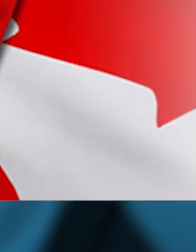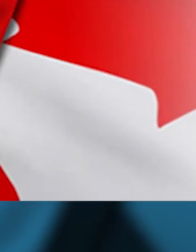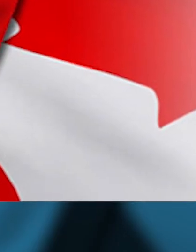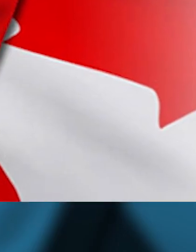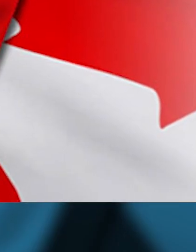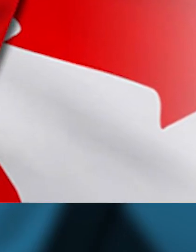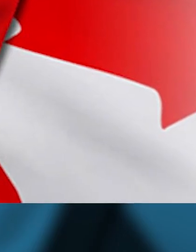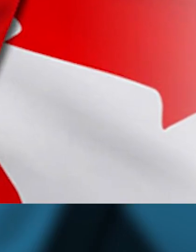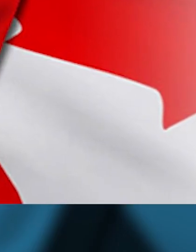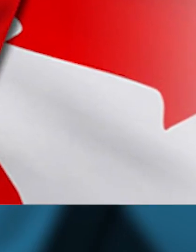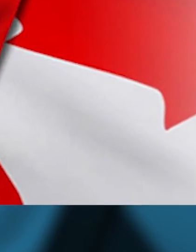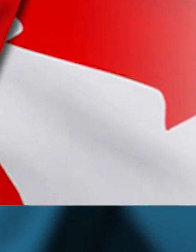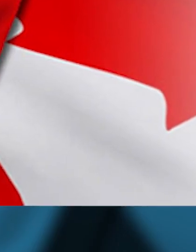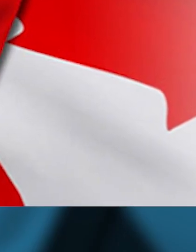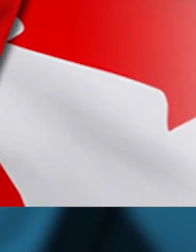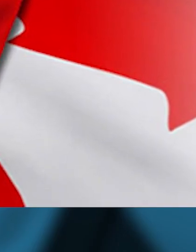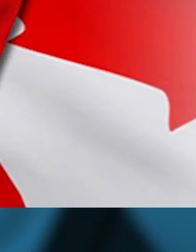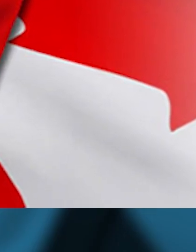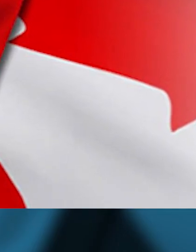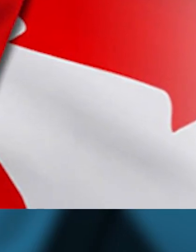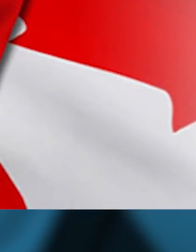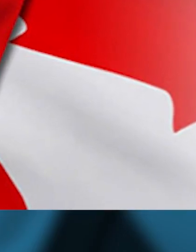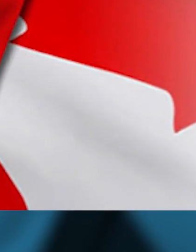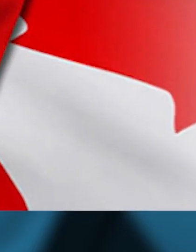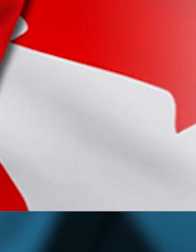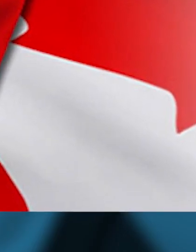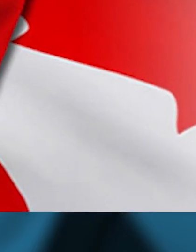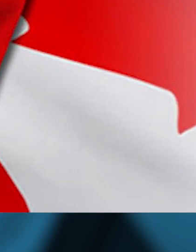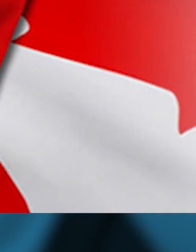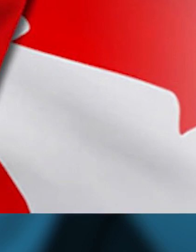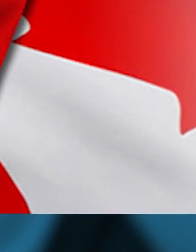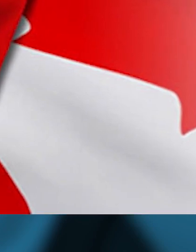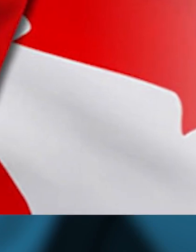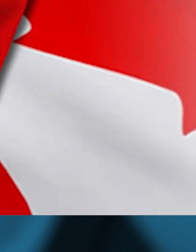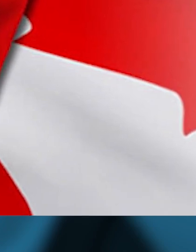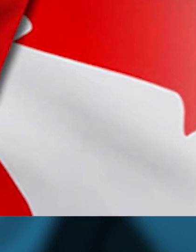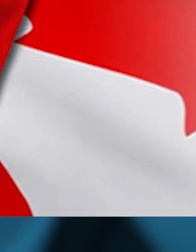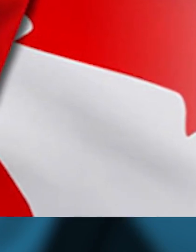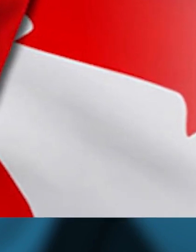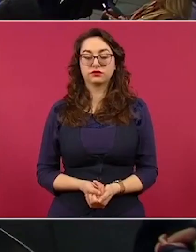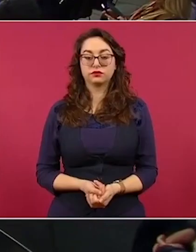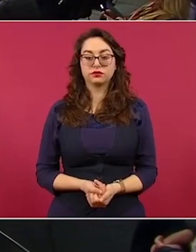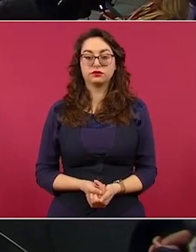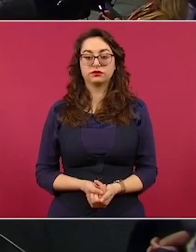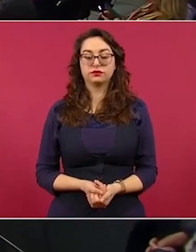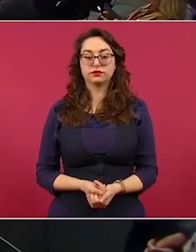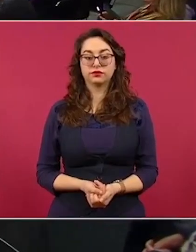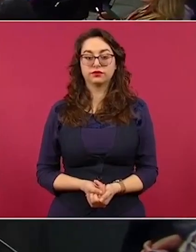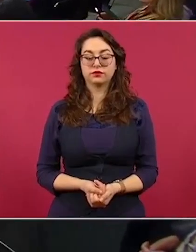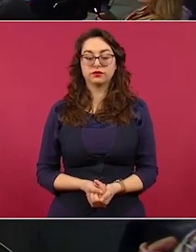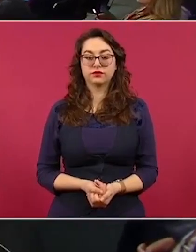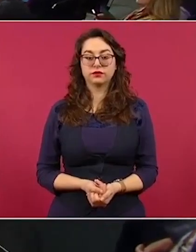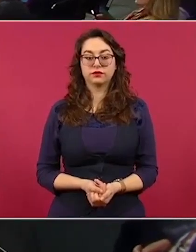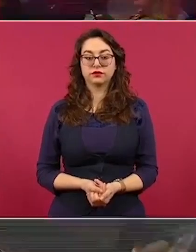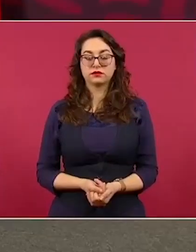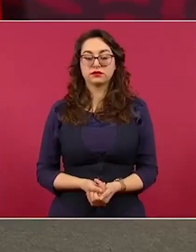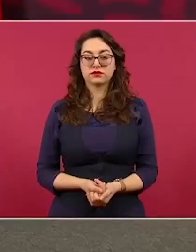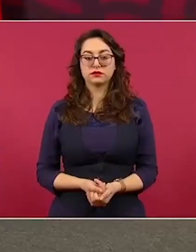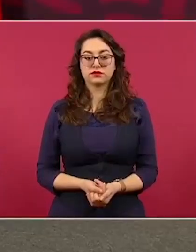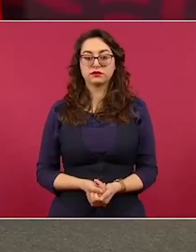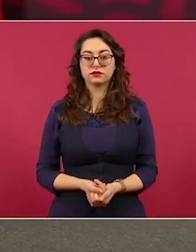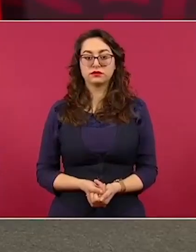Debido a que es un esfuerzo multinacional, también contará con una representación de Estados Unidos y Canadá. Se creó ya